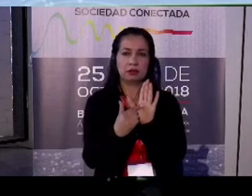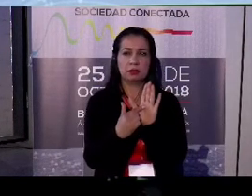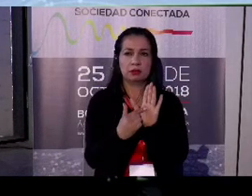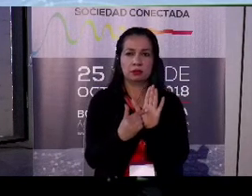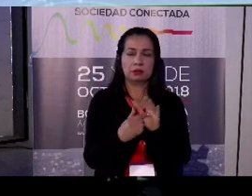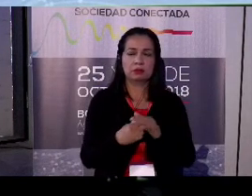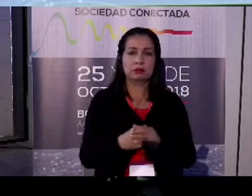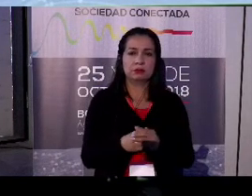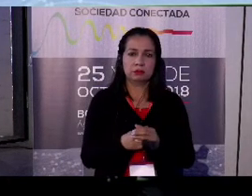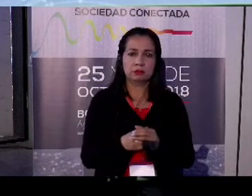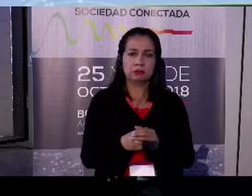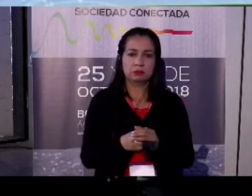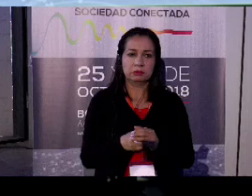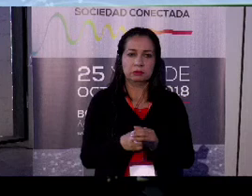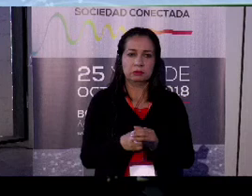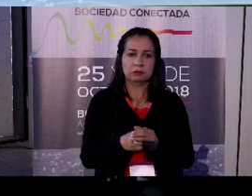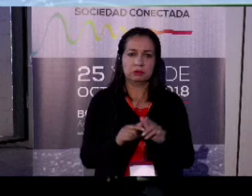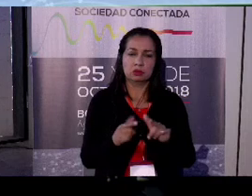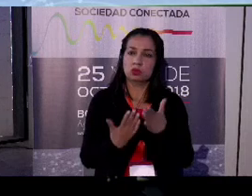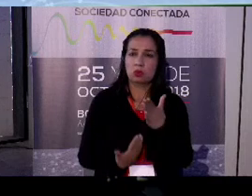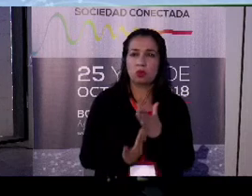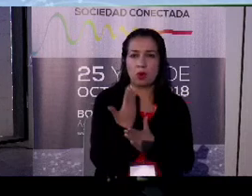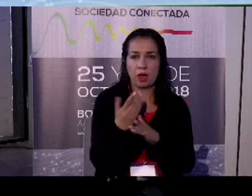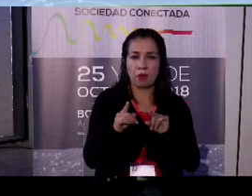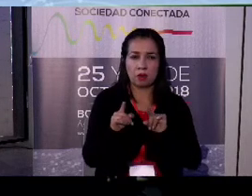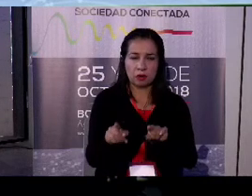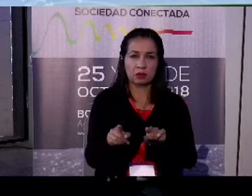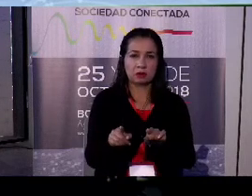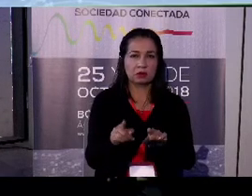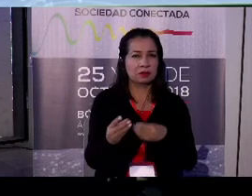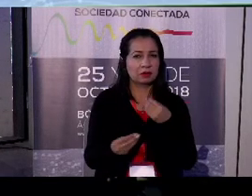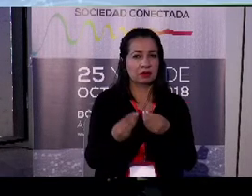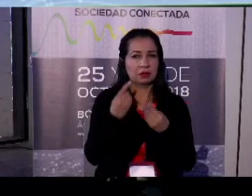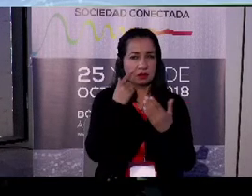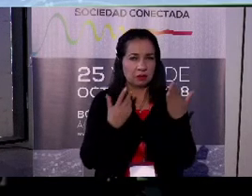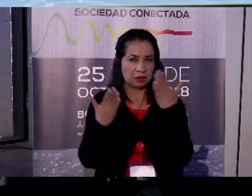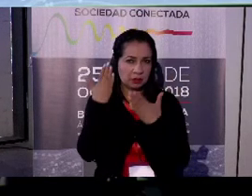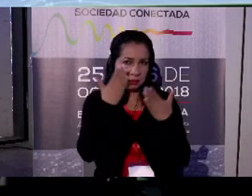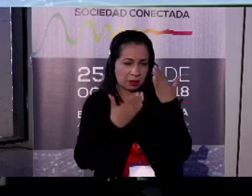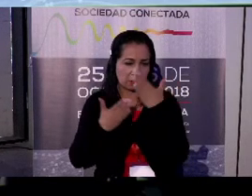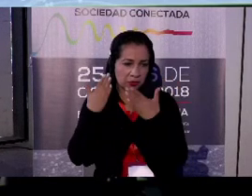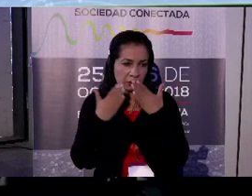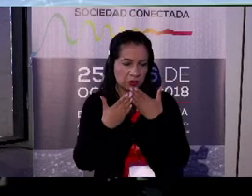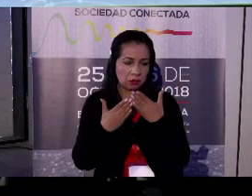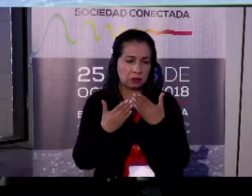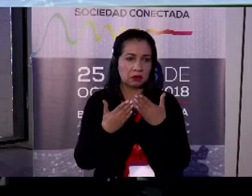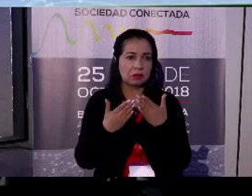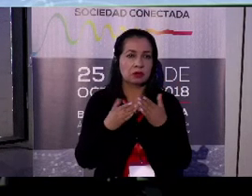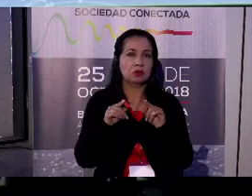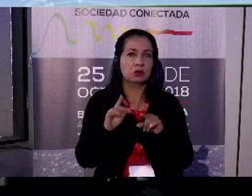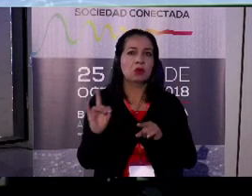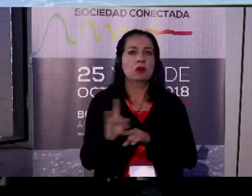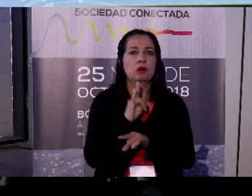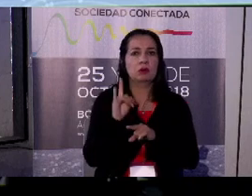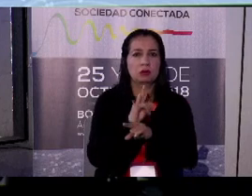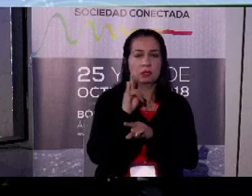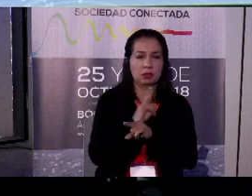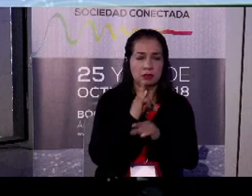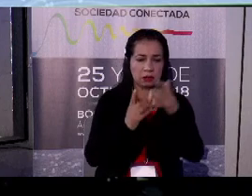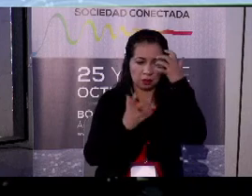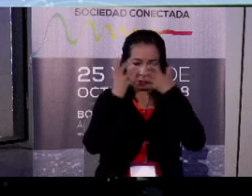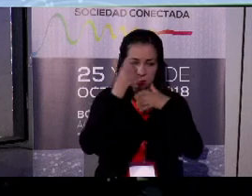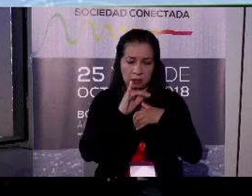ejemplo es bastante nuevo es una simulación que también se utilizó para evaluar